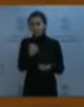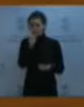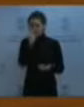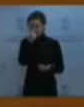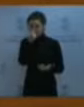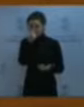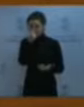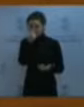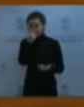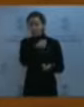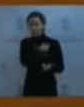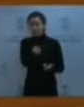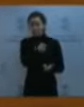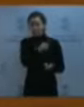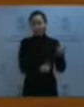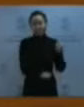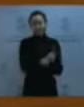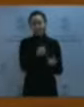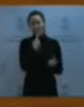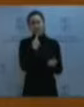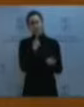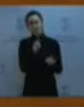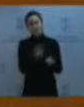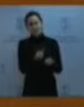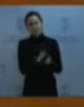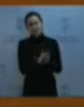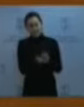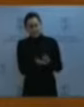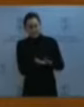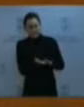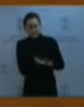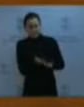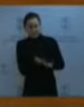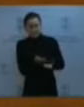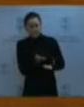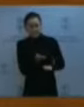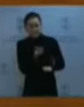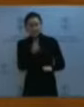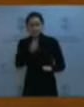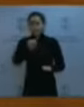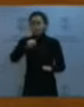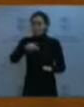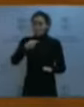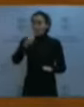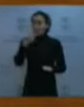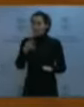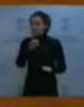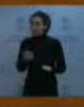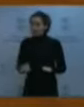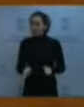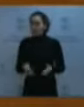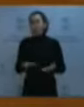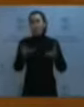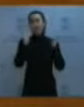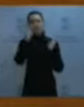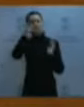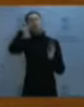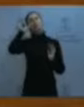una estimación, algunos sí, estos analistas, cuando ustedes hacen una estimación de crecimiento del 2,3, 2,4, es muy